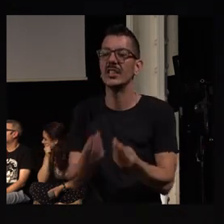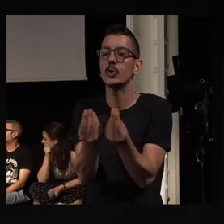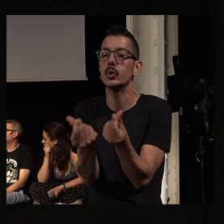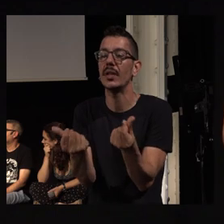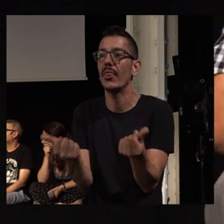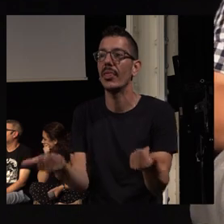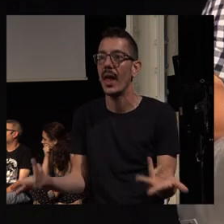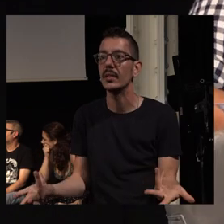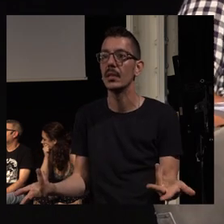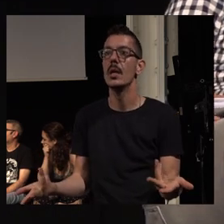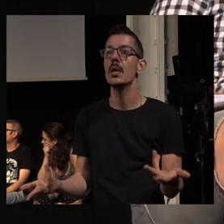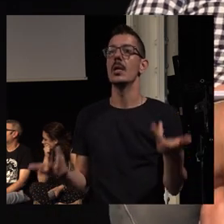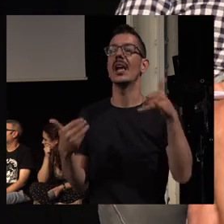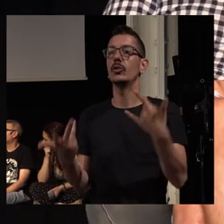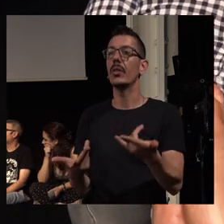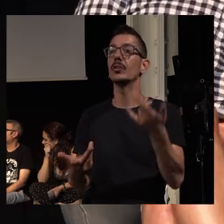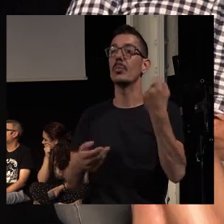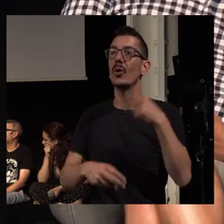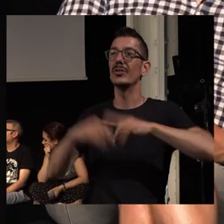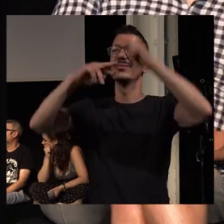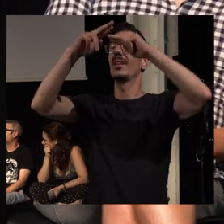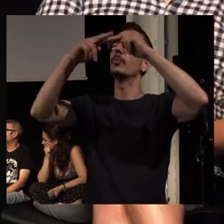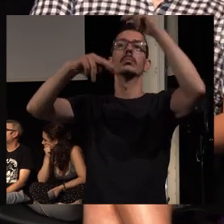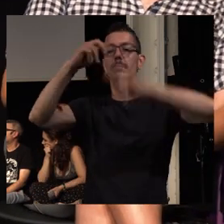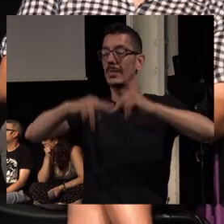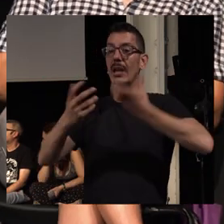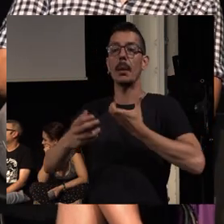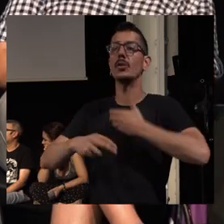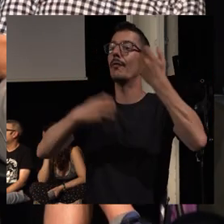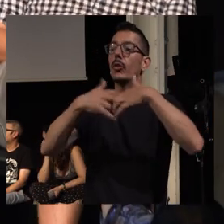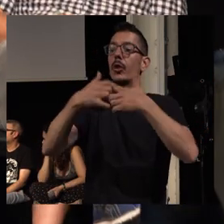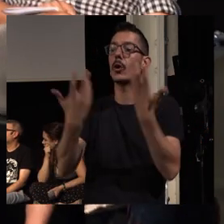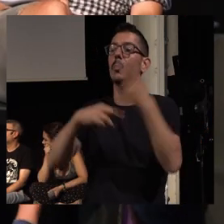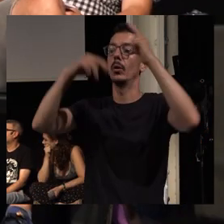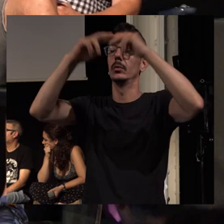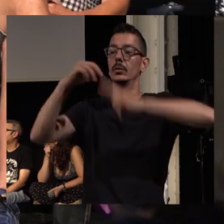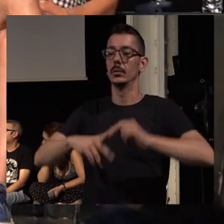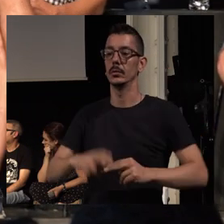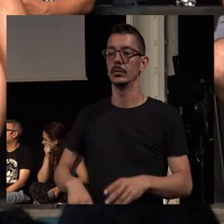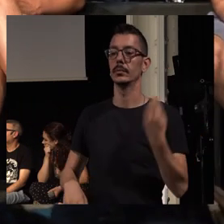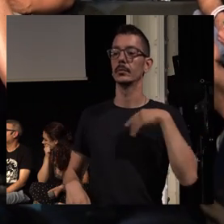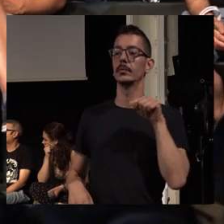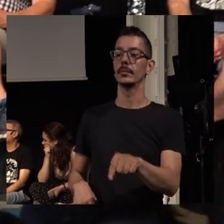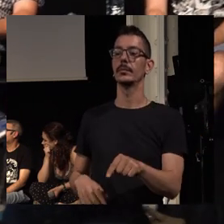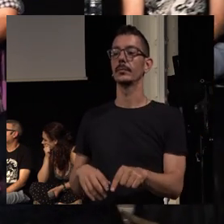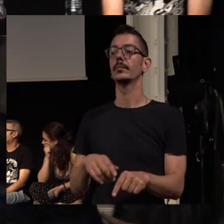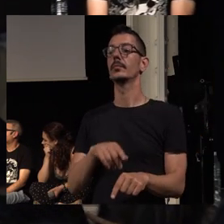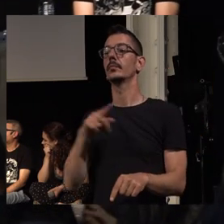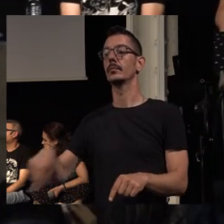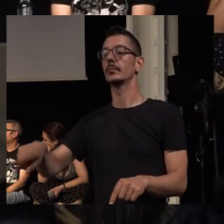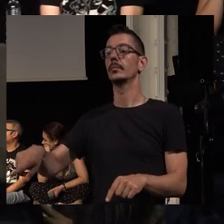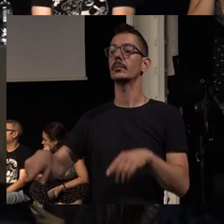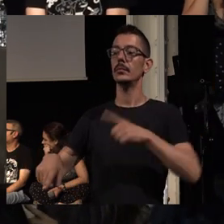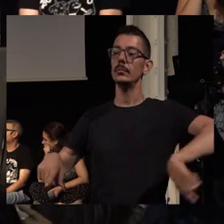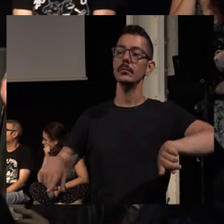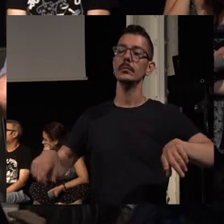El cambio organizacional es desmontar cómo funciona un ayuntamiento. Es desmontar cómo funciona un ayuntamiento y montarlo, sobre todo para